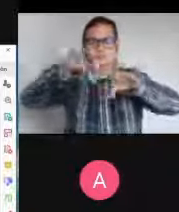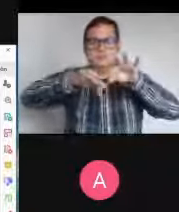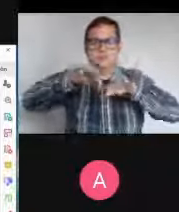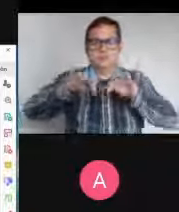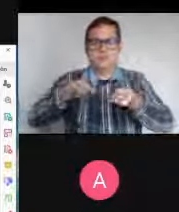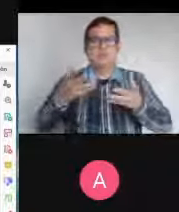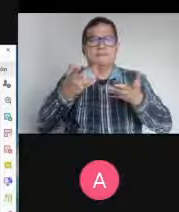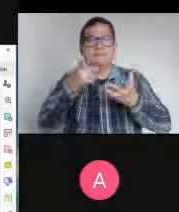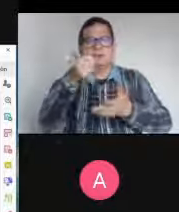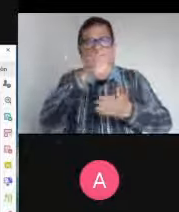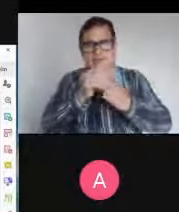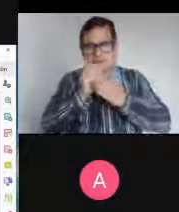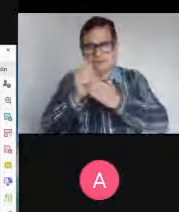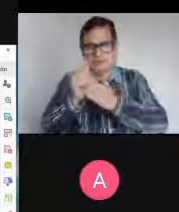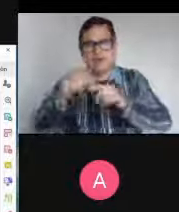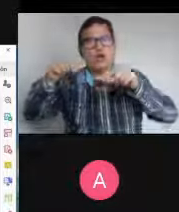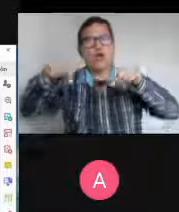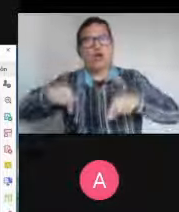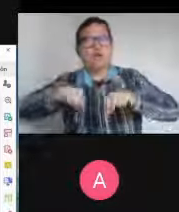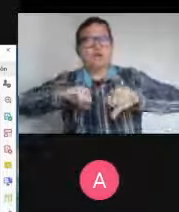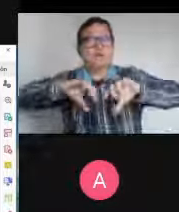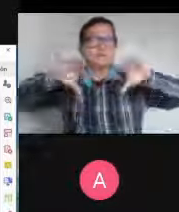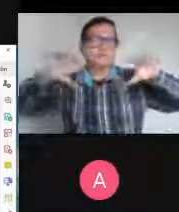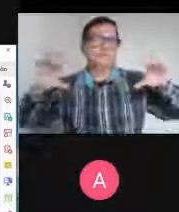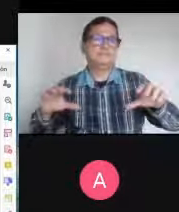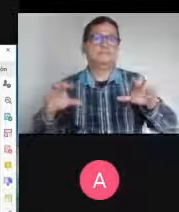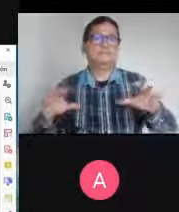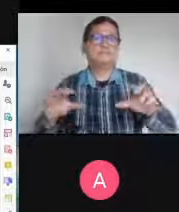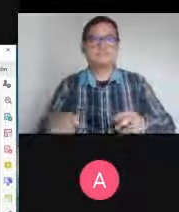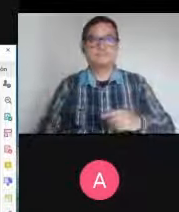guiar en la práctica del día de hoy.